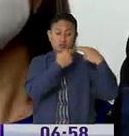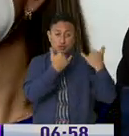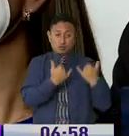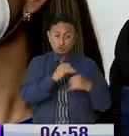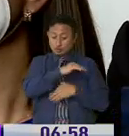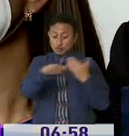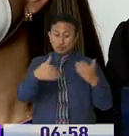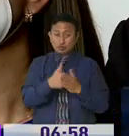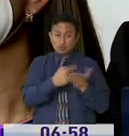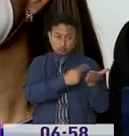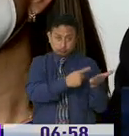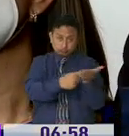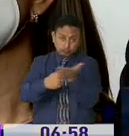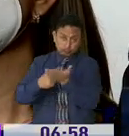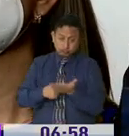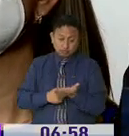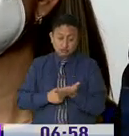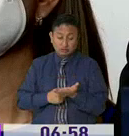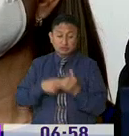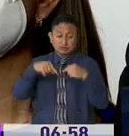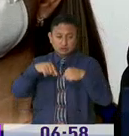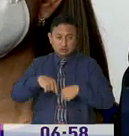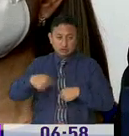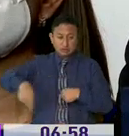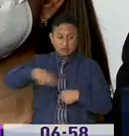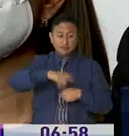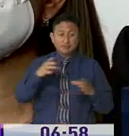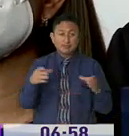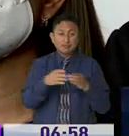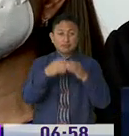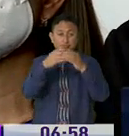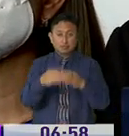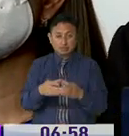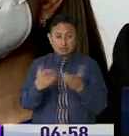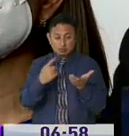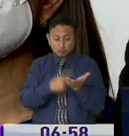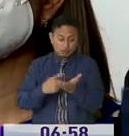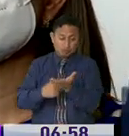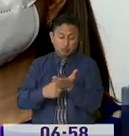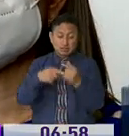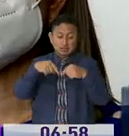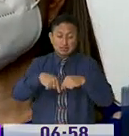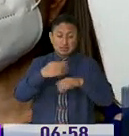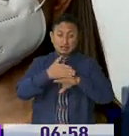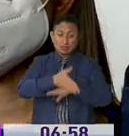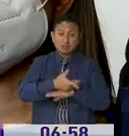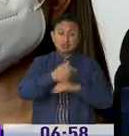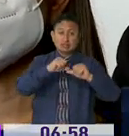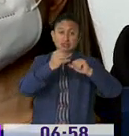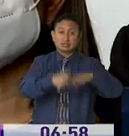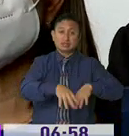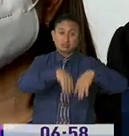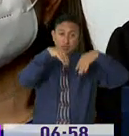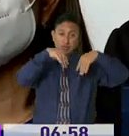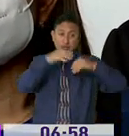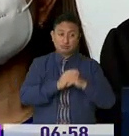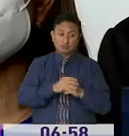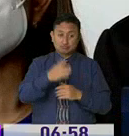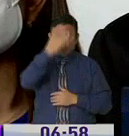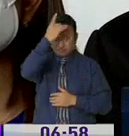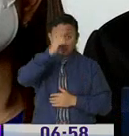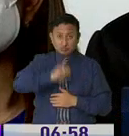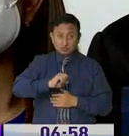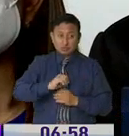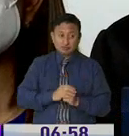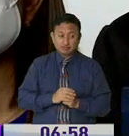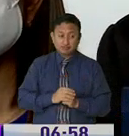en ese sentido será en el debate, dentro de las comisiones y en el pleno de la Asamblea Nacional, donde tomemos la definición correcta, sobre todo en pro